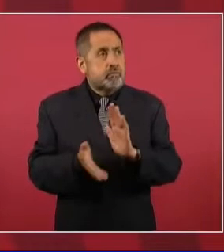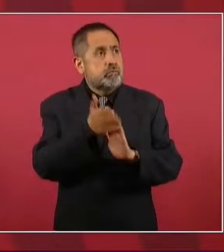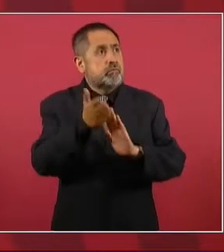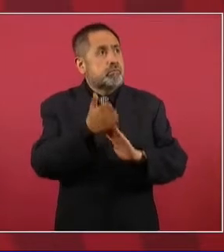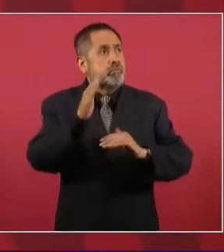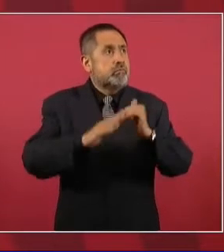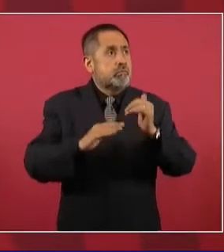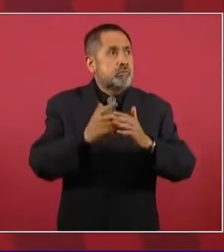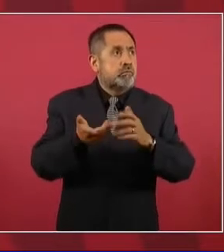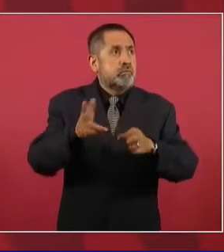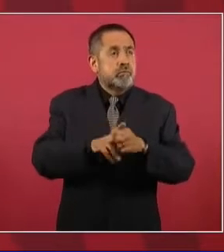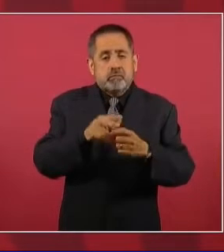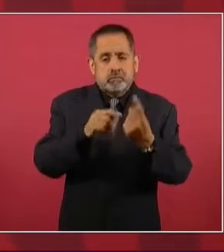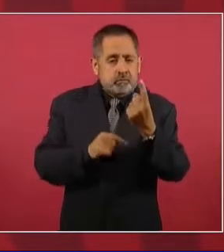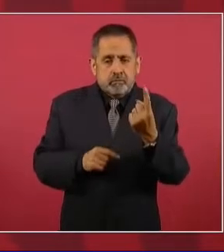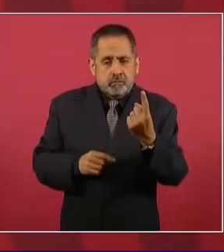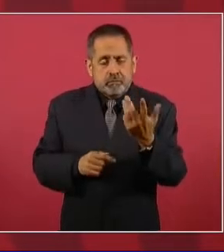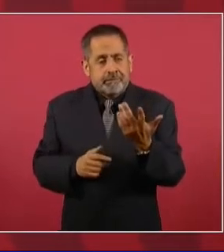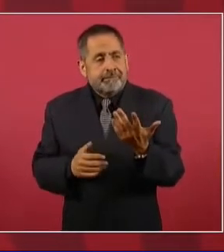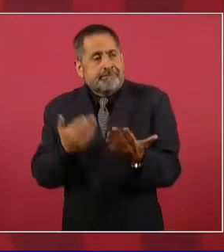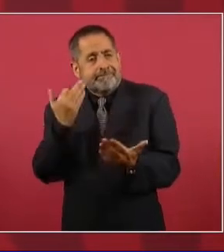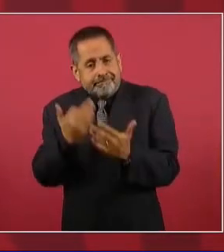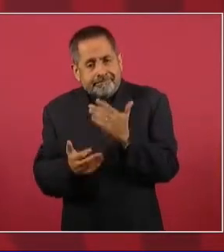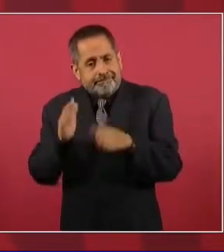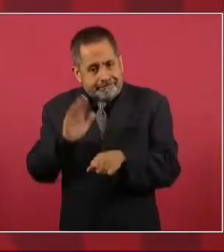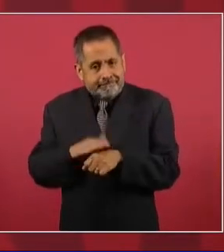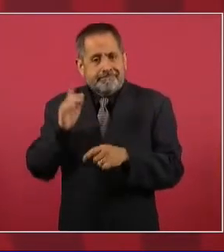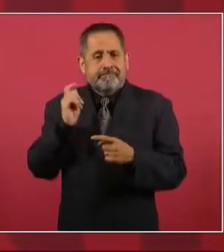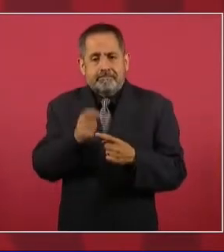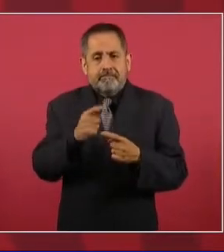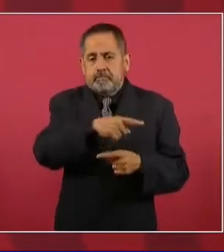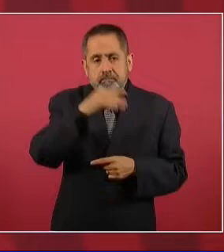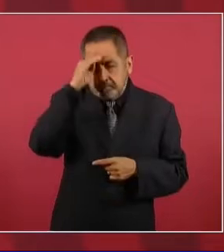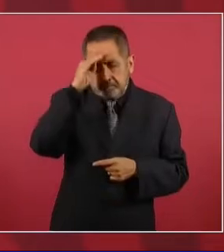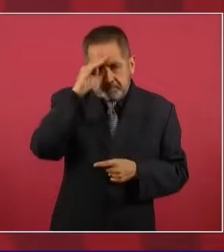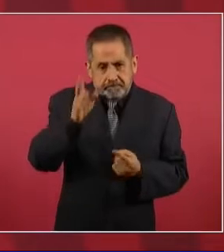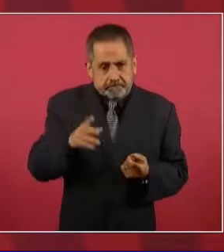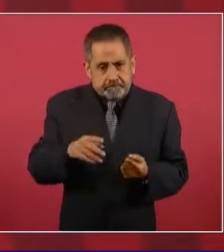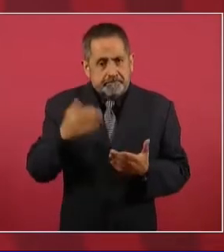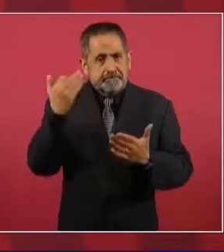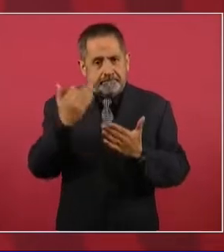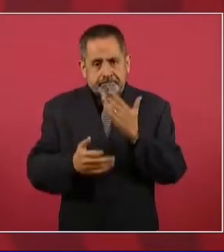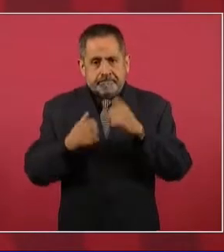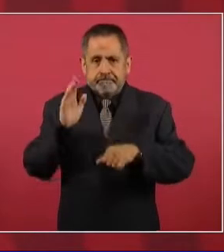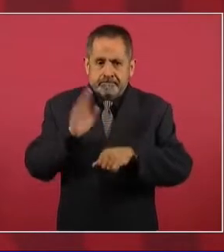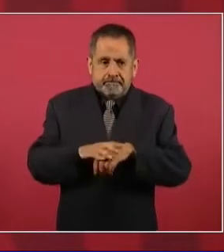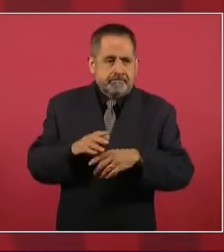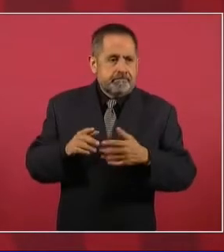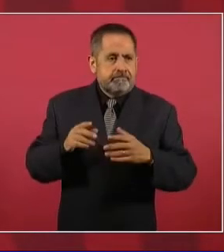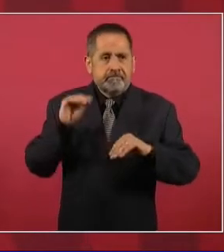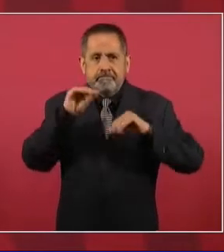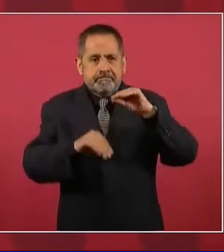hospital, sino que se requería pues equiparlo,